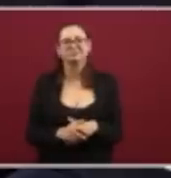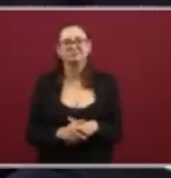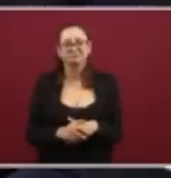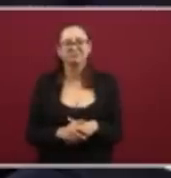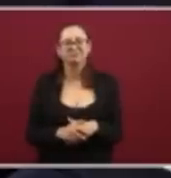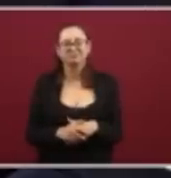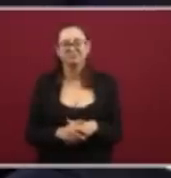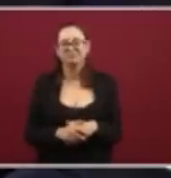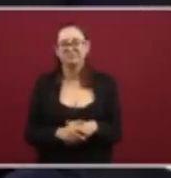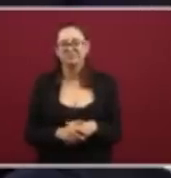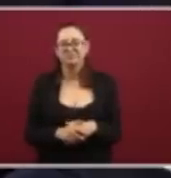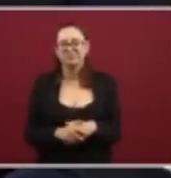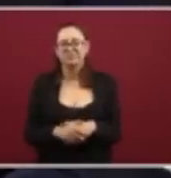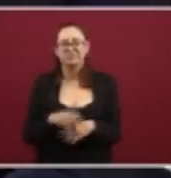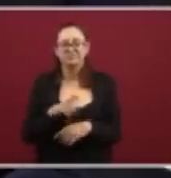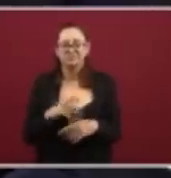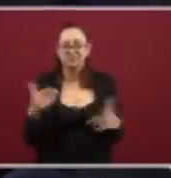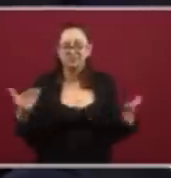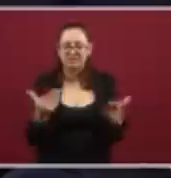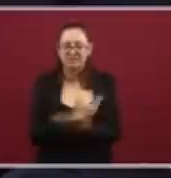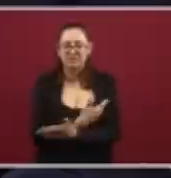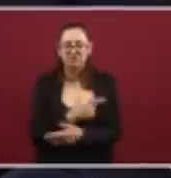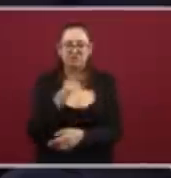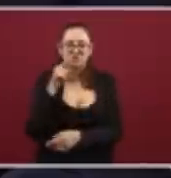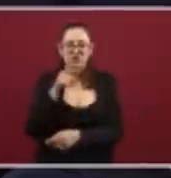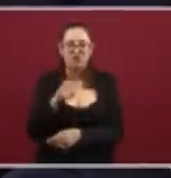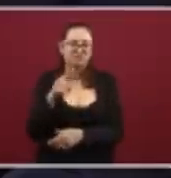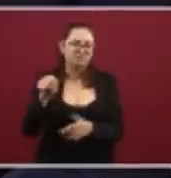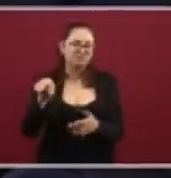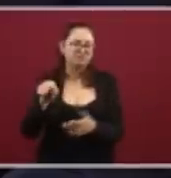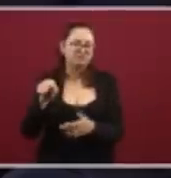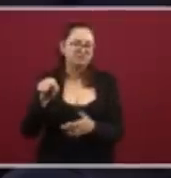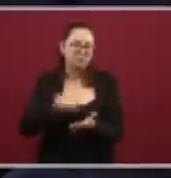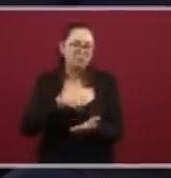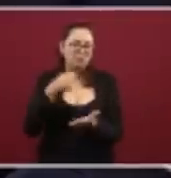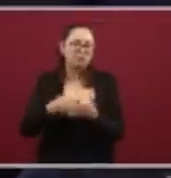que nació en matamoros en tamaulipas